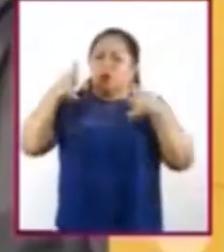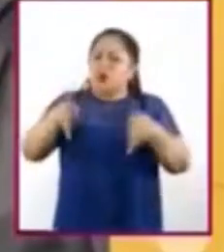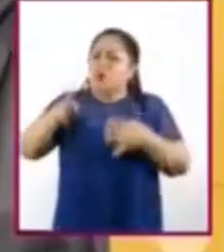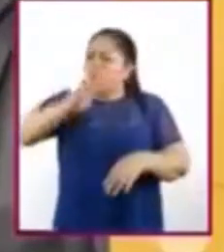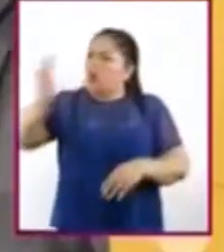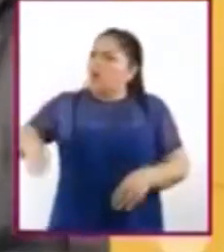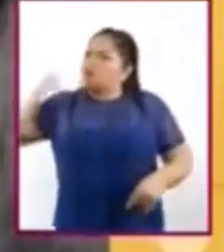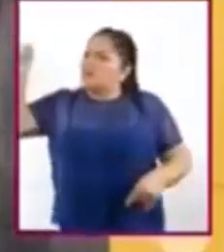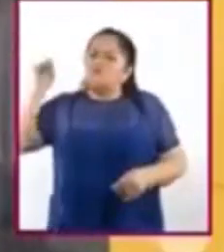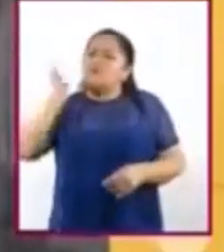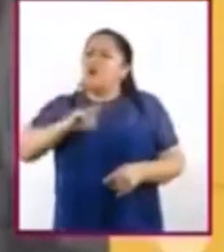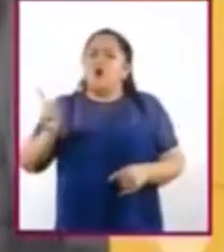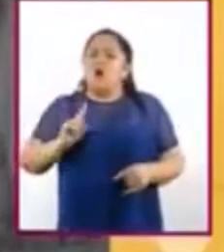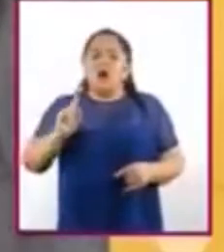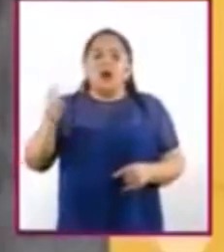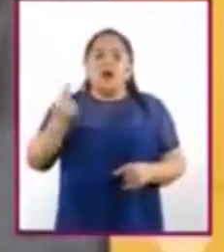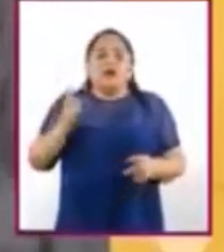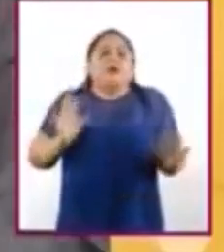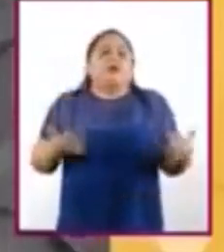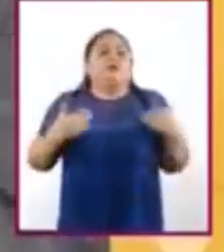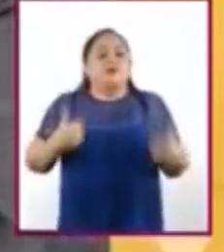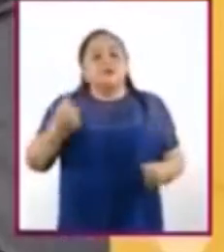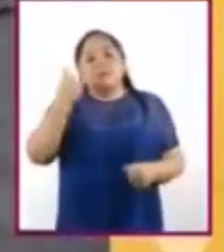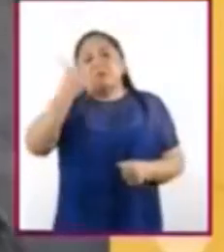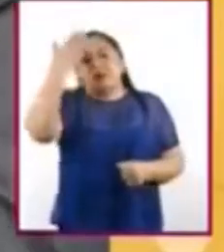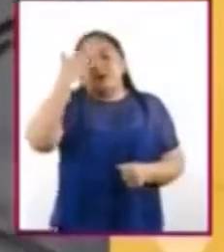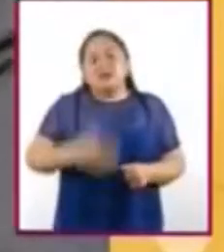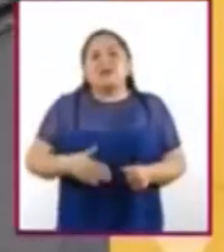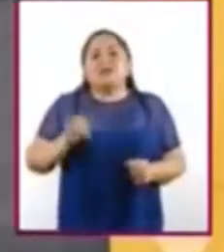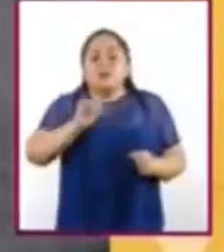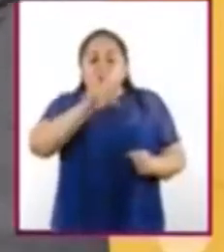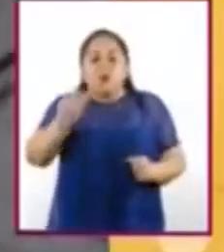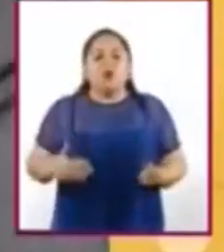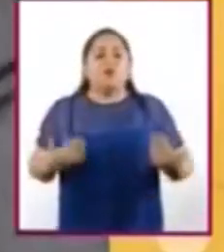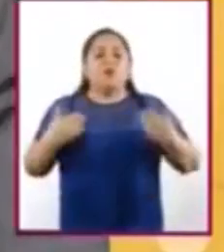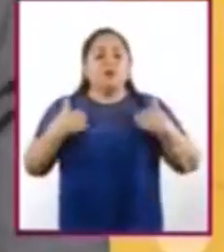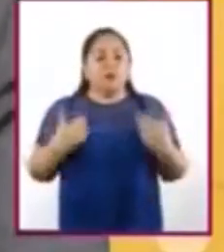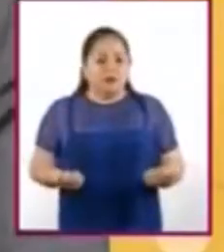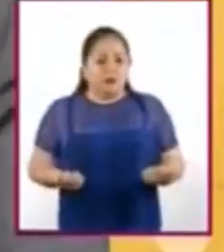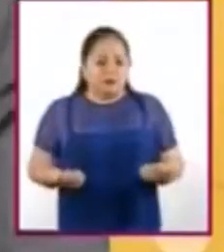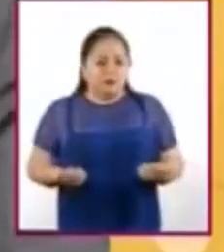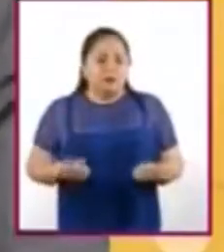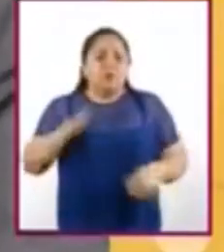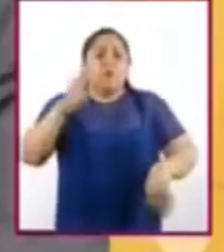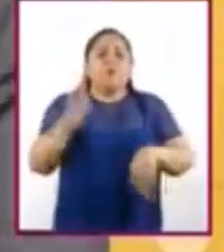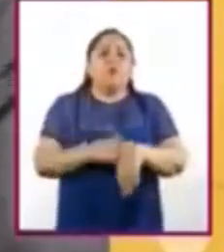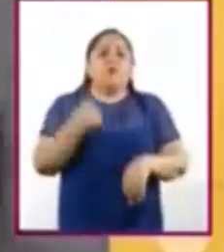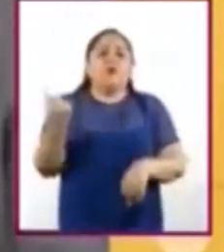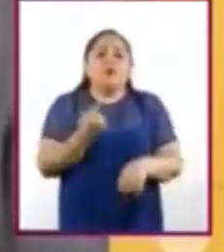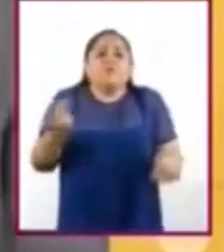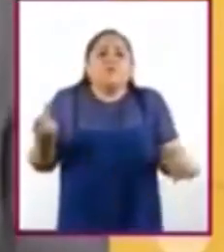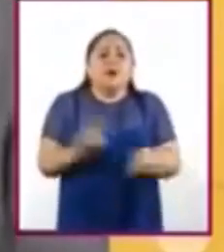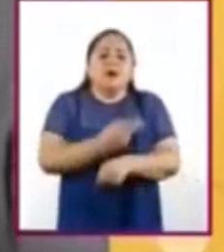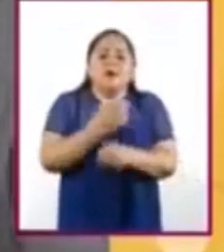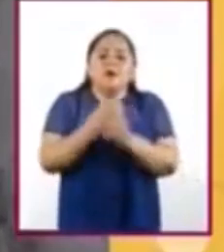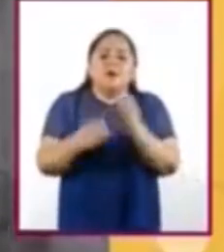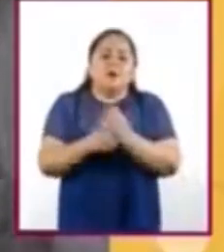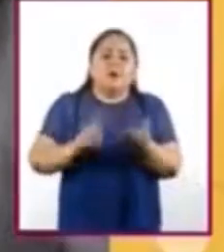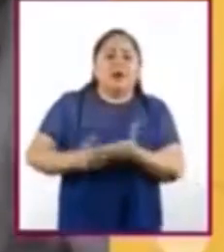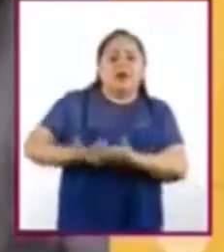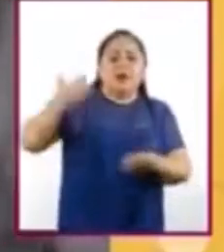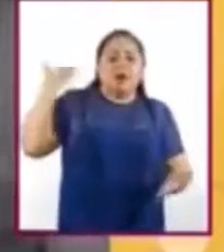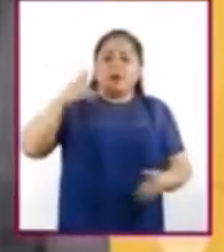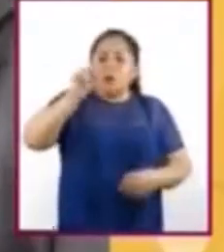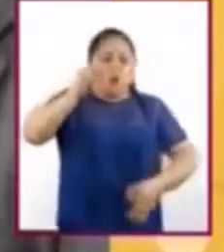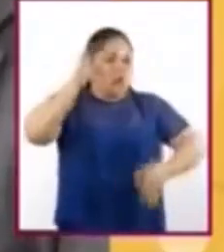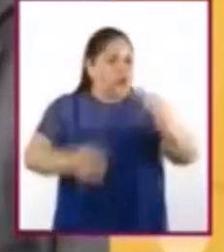muertos. Es decir, se hizo para saber y entender, comprender por qué pasaron las cosas que pasaron y no para